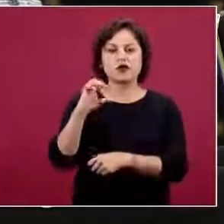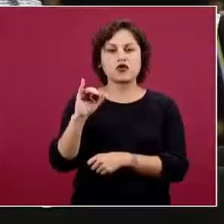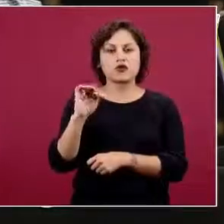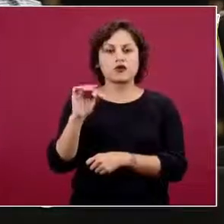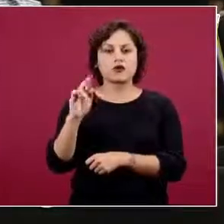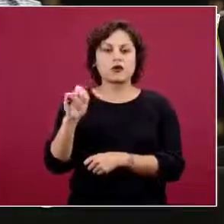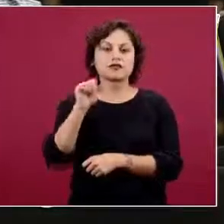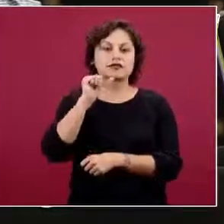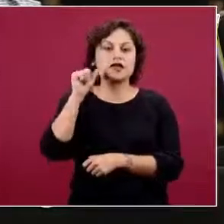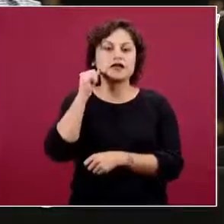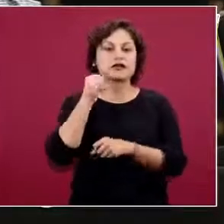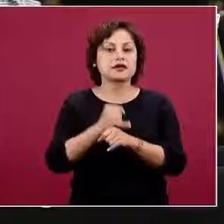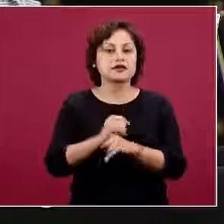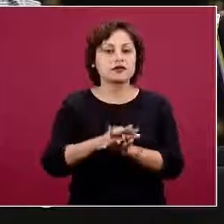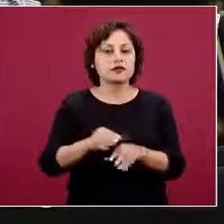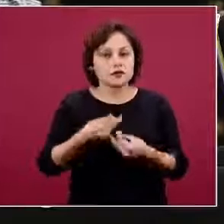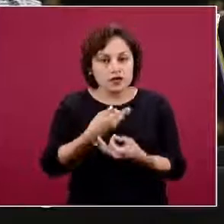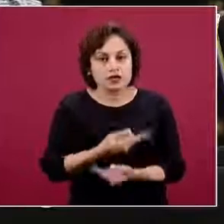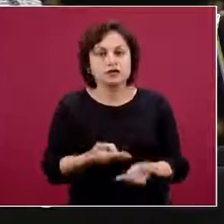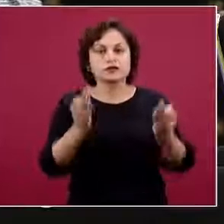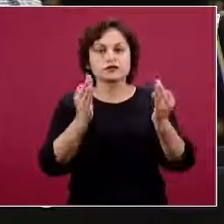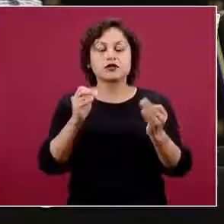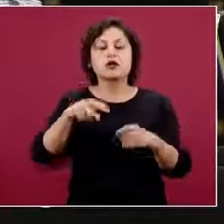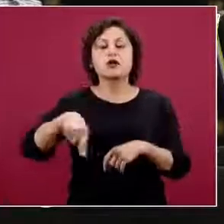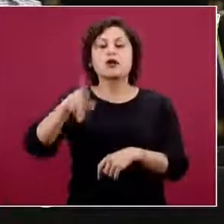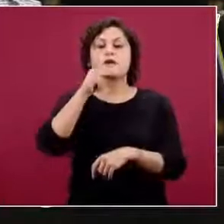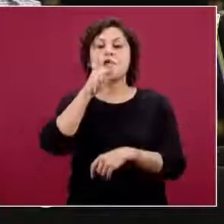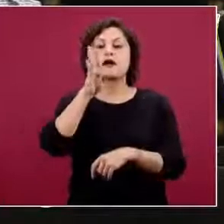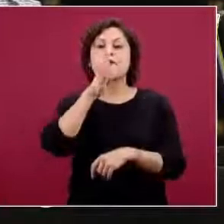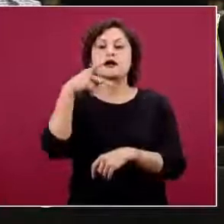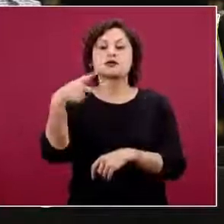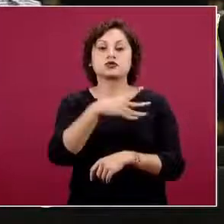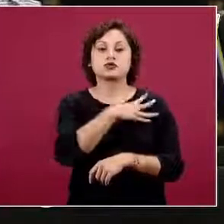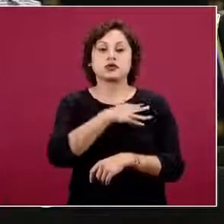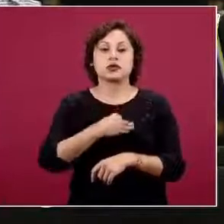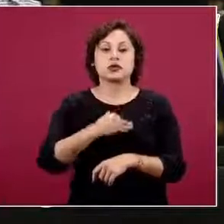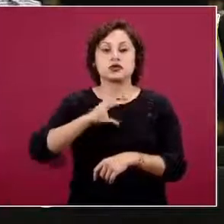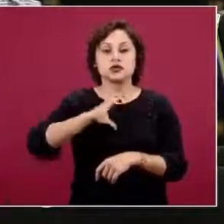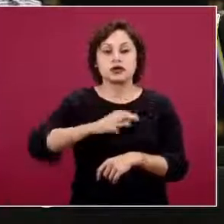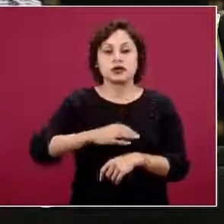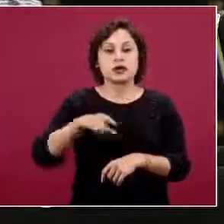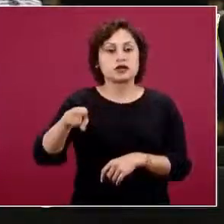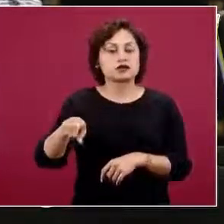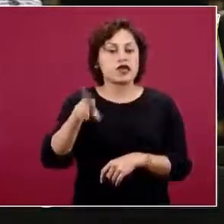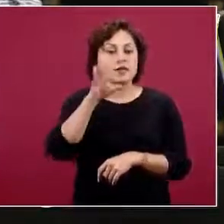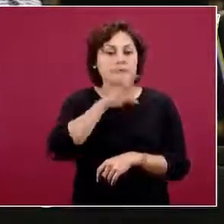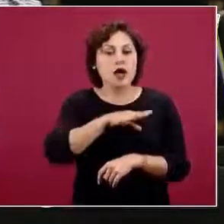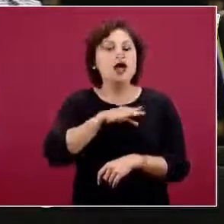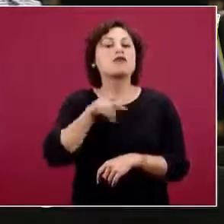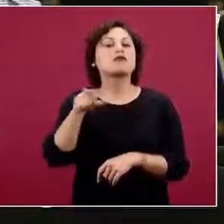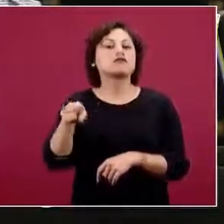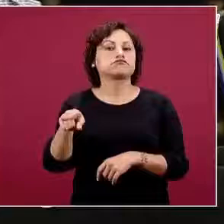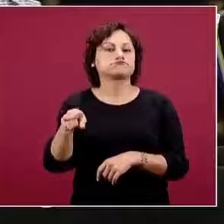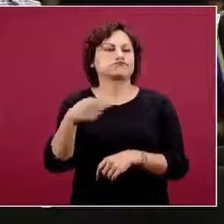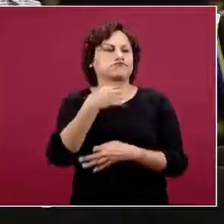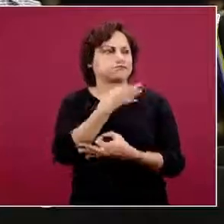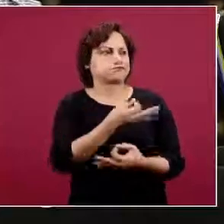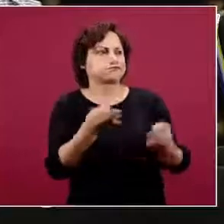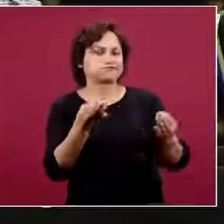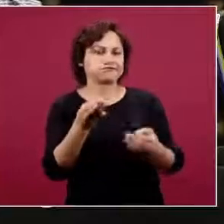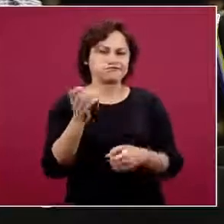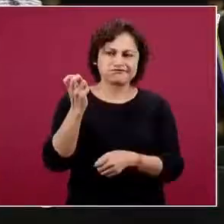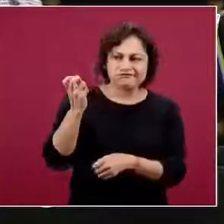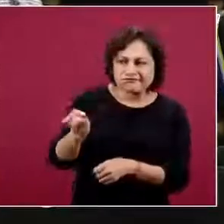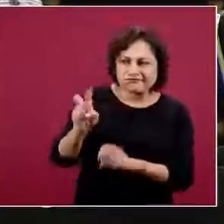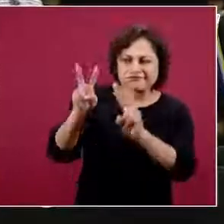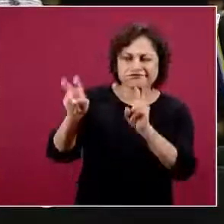comunicado. Fueron los papás de los niños con cáncer quienes alertaron sobre esta situación y hay muchas cosas extrañas en el caso. ¿Nos